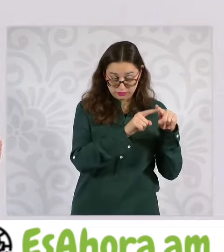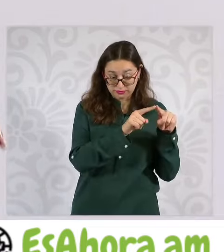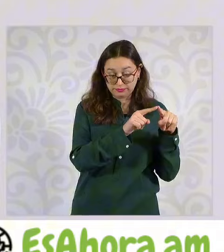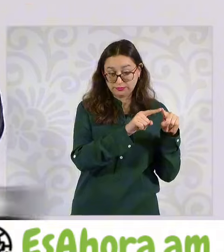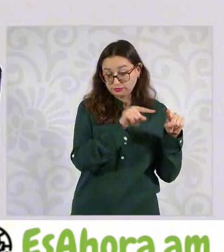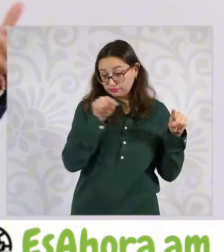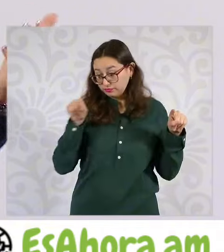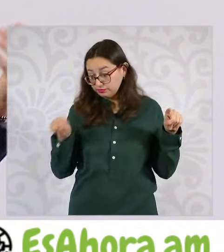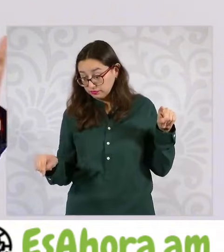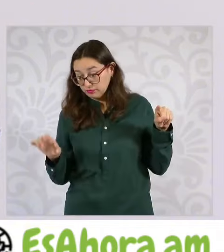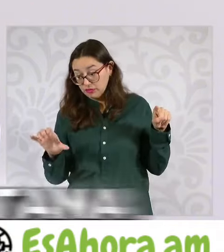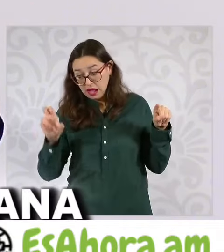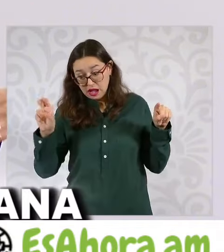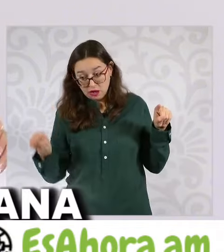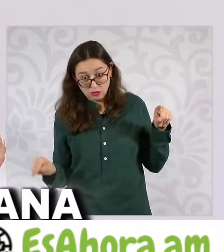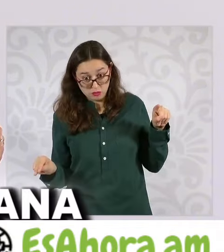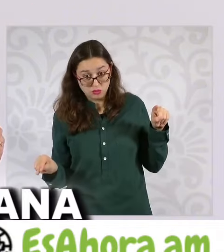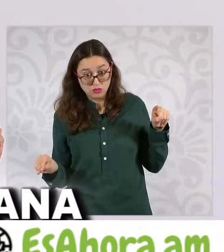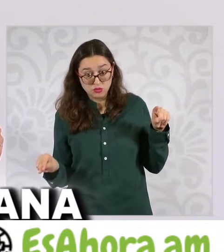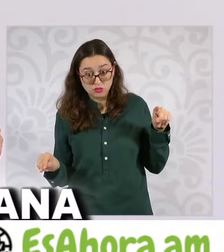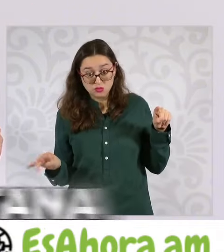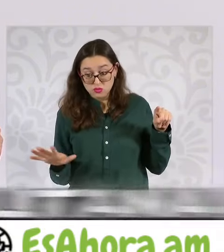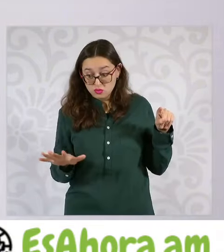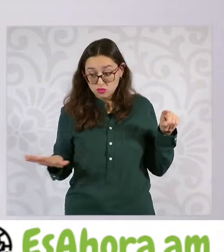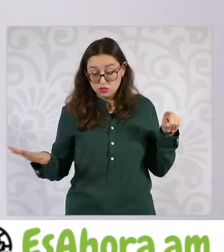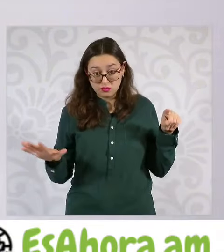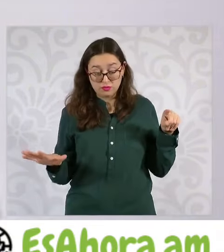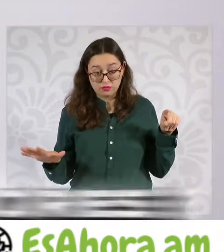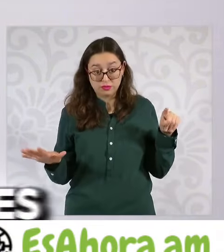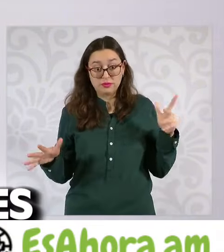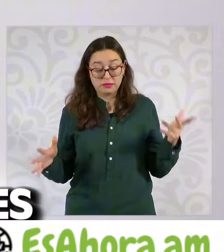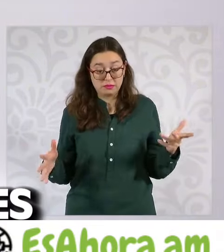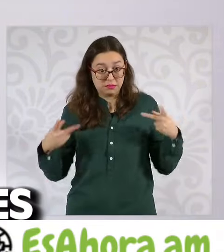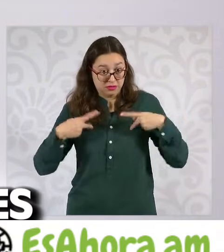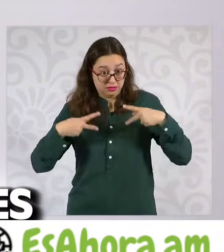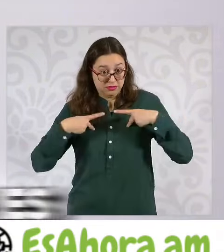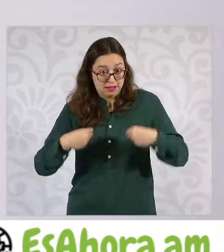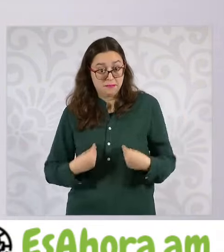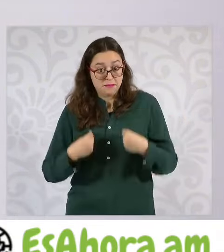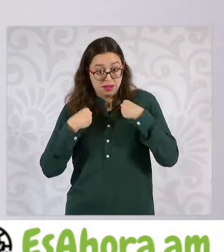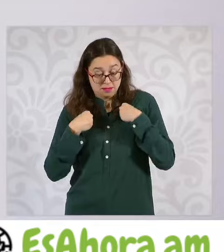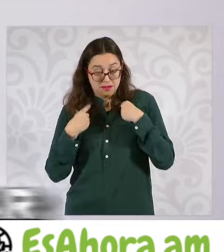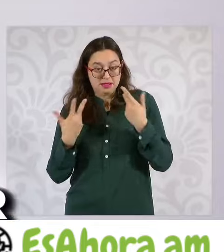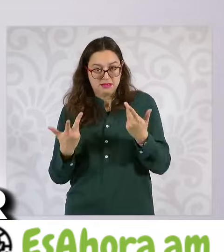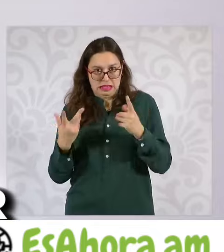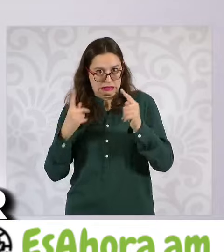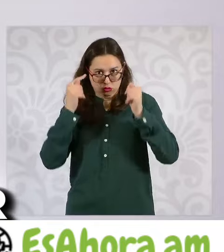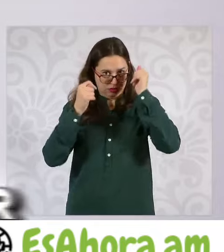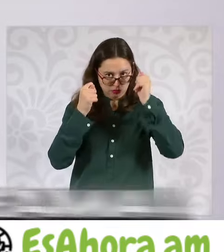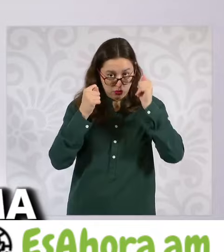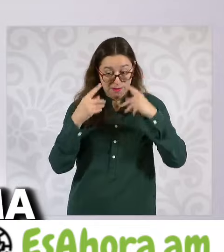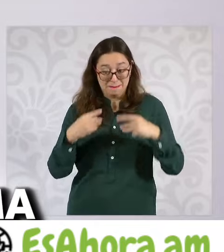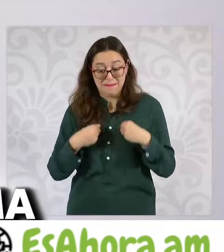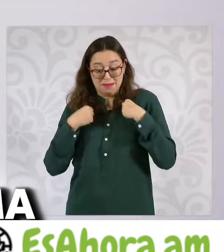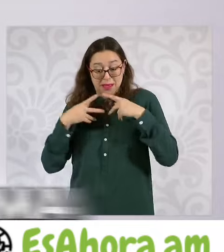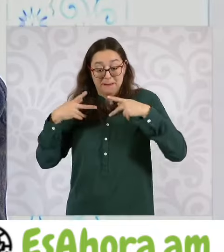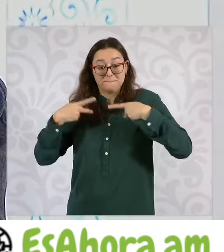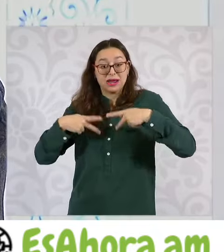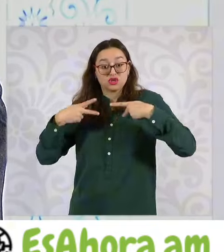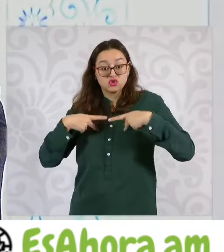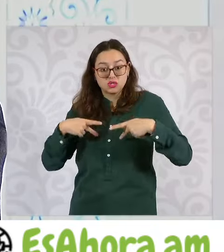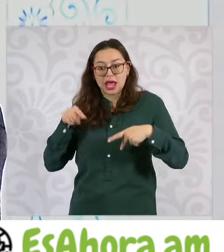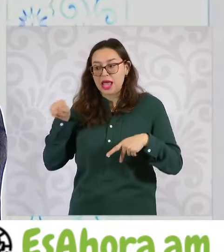en Cancún y la zona metropolitana donde viven las y los trabajadores, vamos a impulsar mucho el